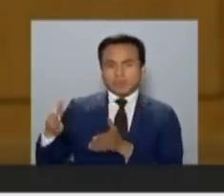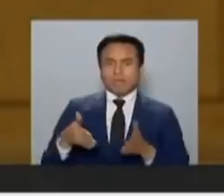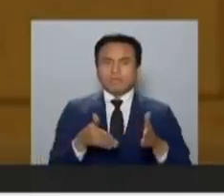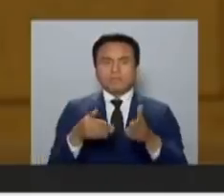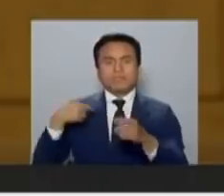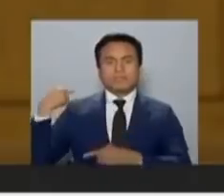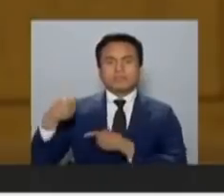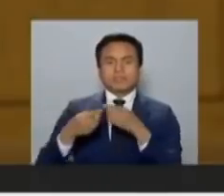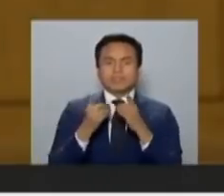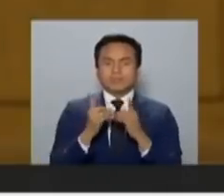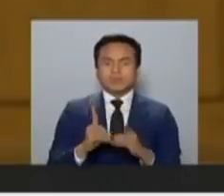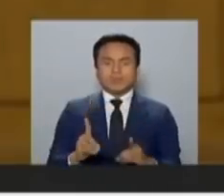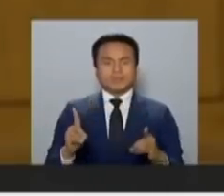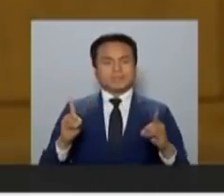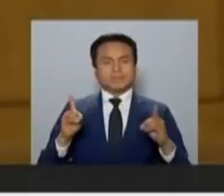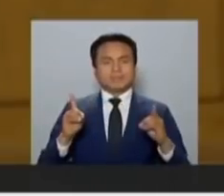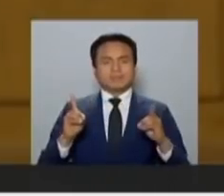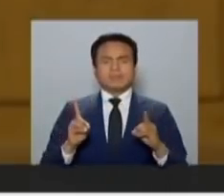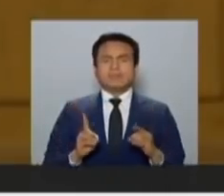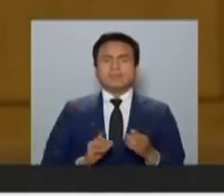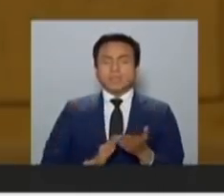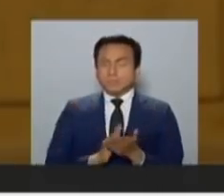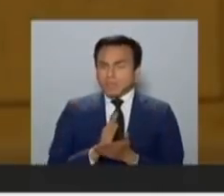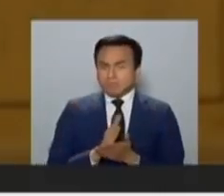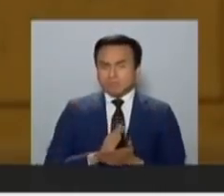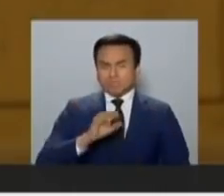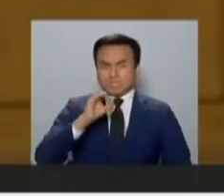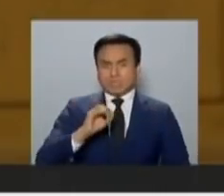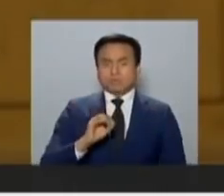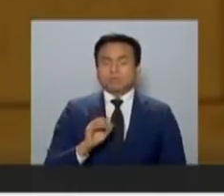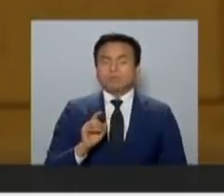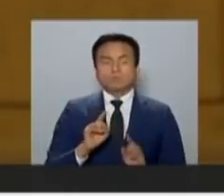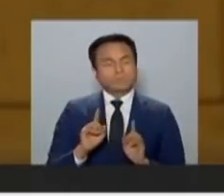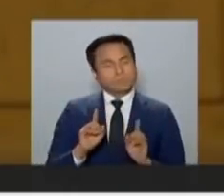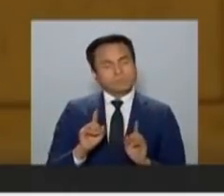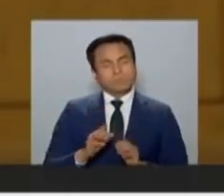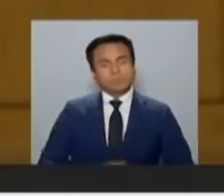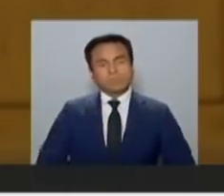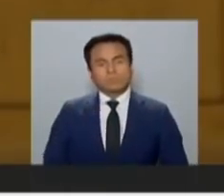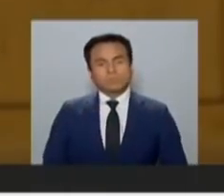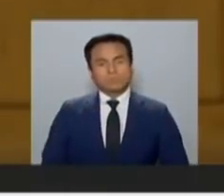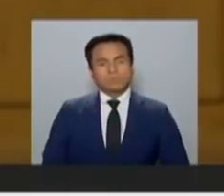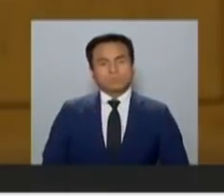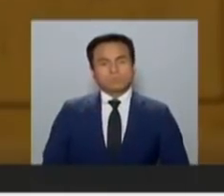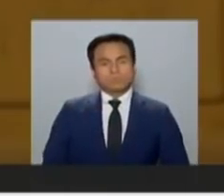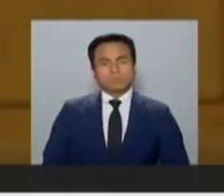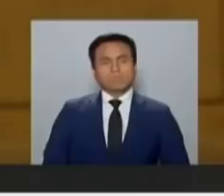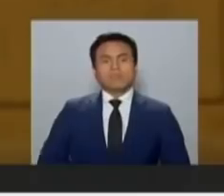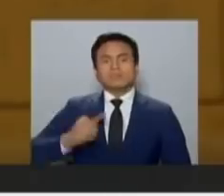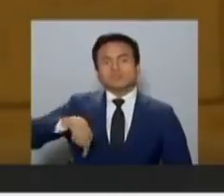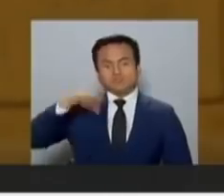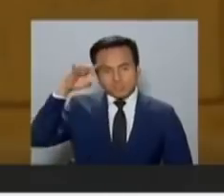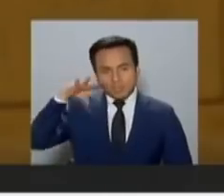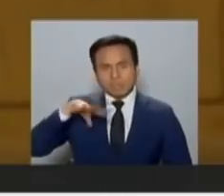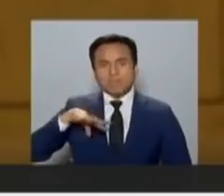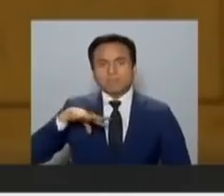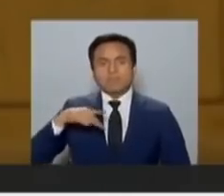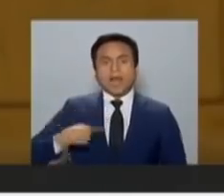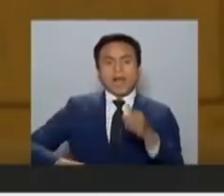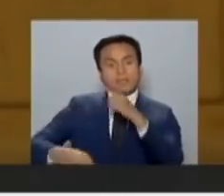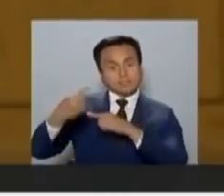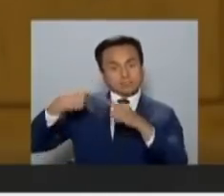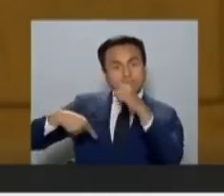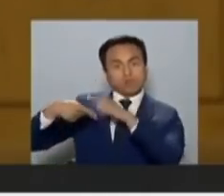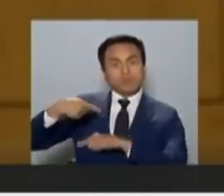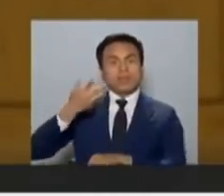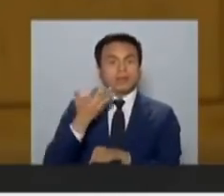la violencia no es el camino. Presidente, y seguir realizando lo que se ha hecho hasta ahora, desde mi punto de vista, no ha colaborado